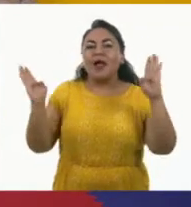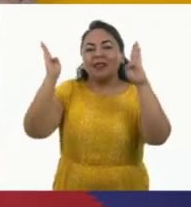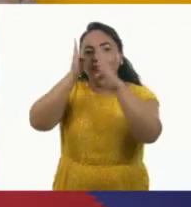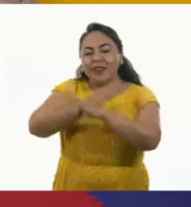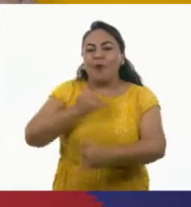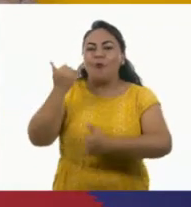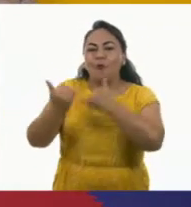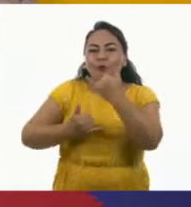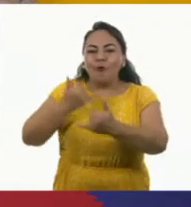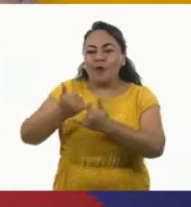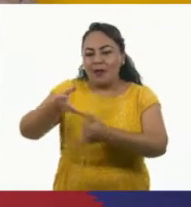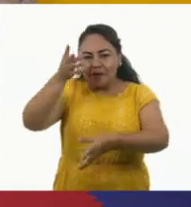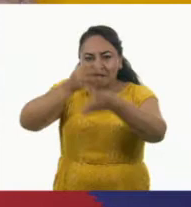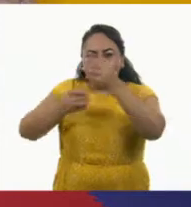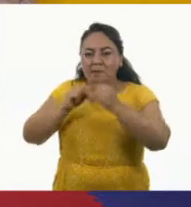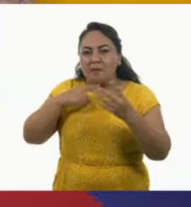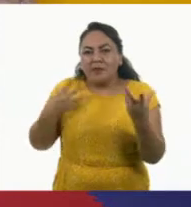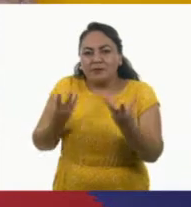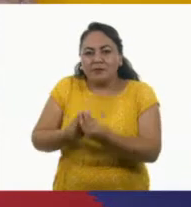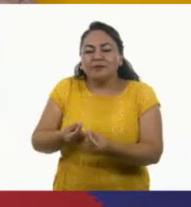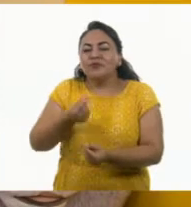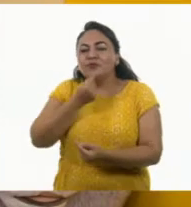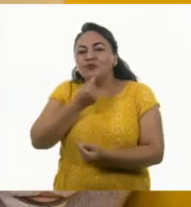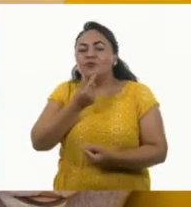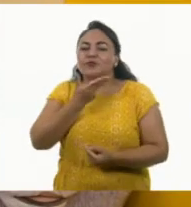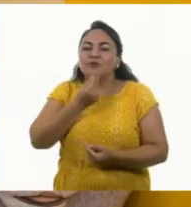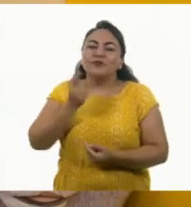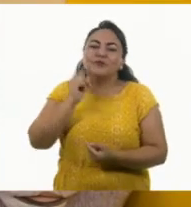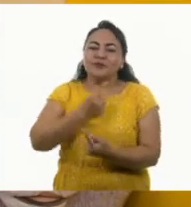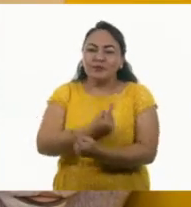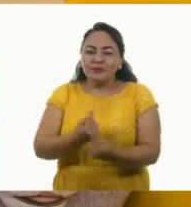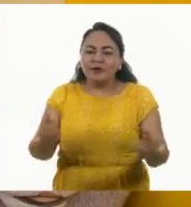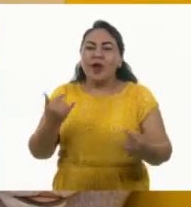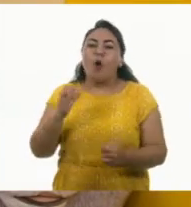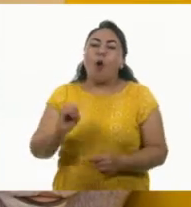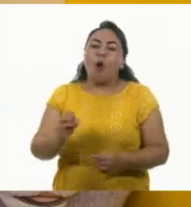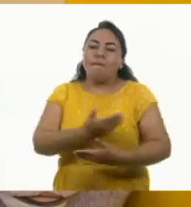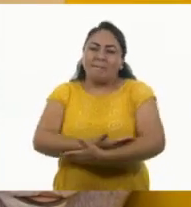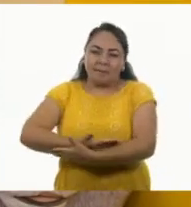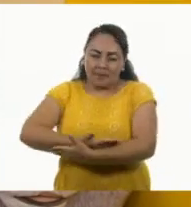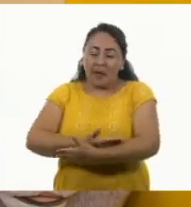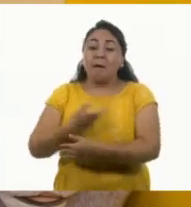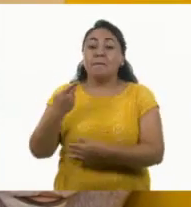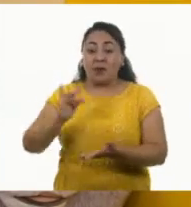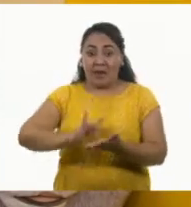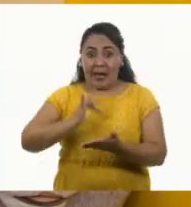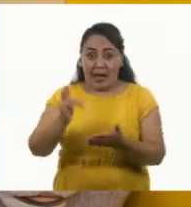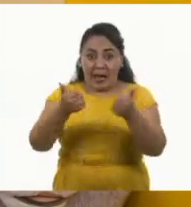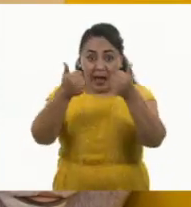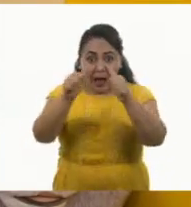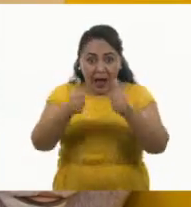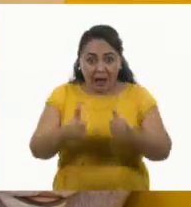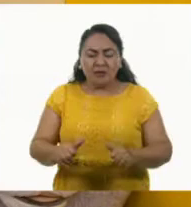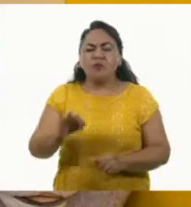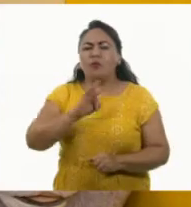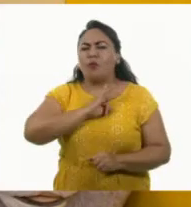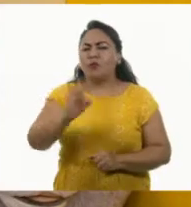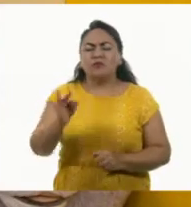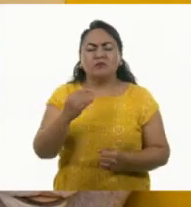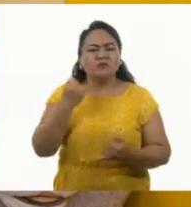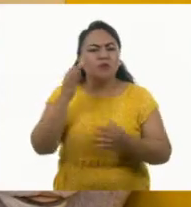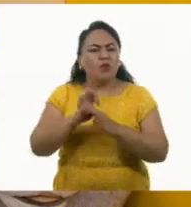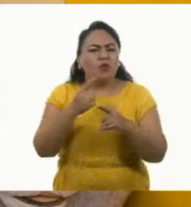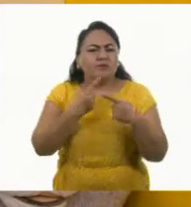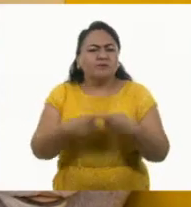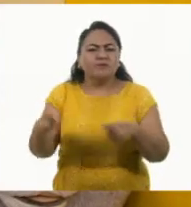y aprendizaje con nuestras niñas, niños y bebés. Y sabes, a través del arte podemos encontrar muchas alternativas para